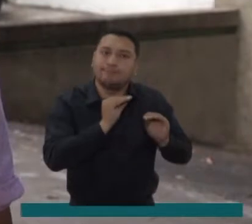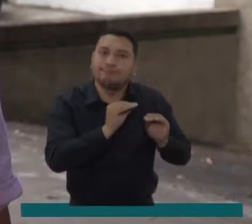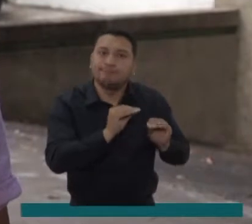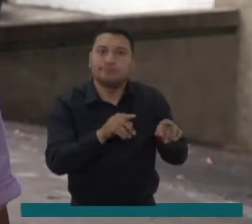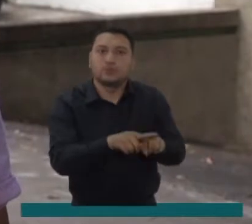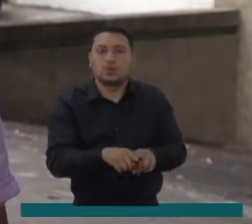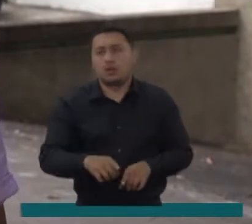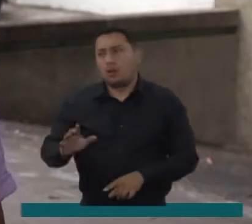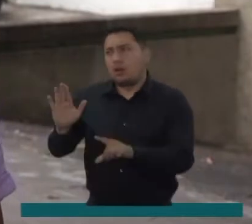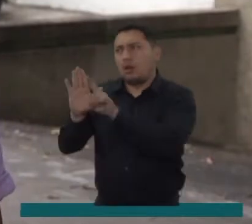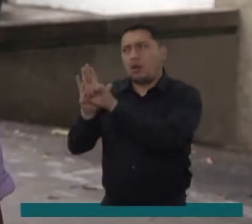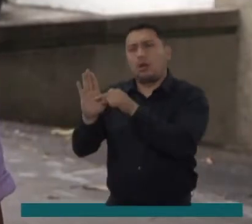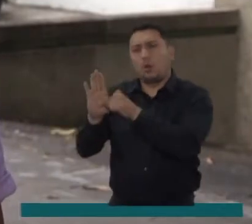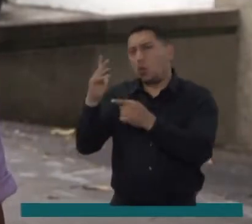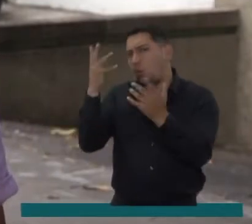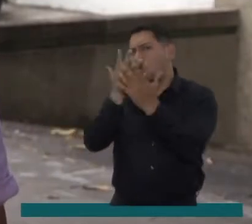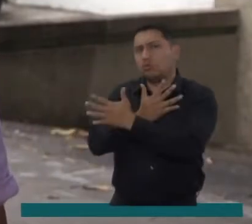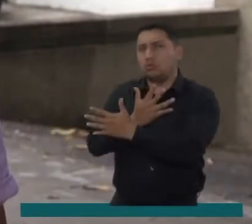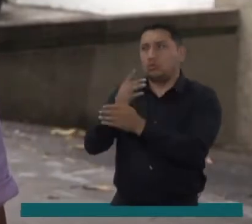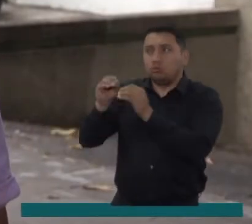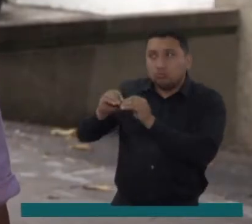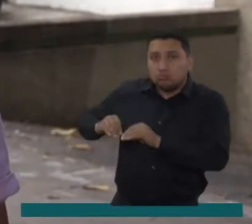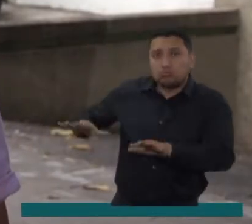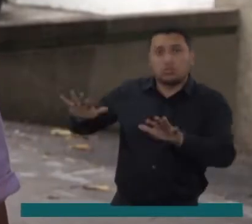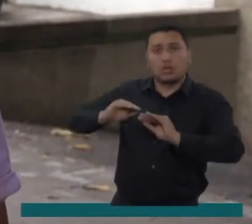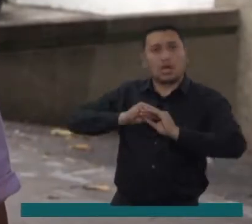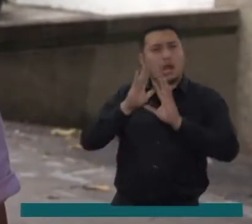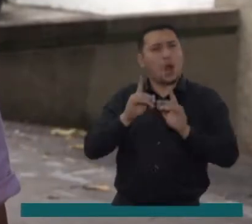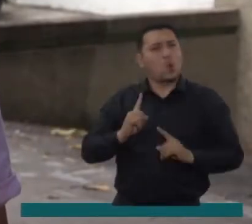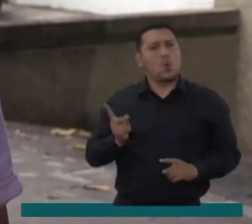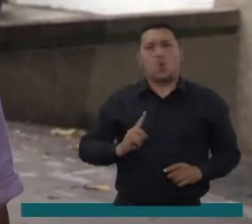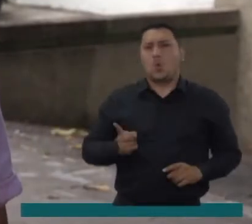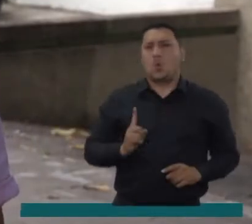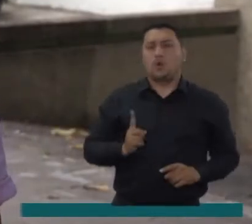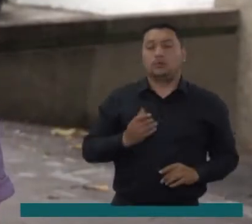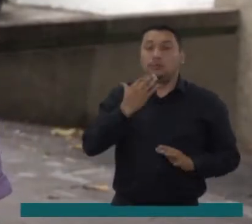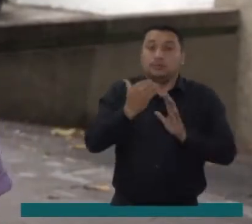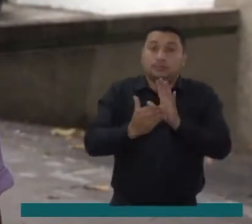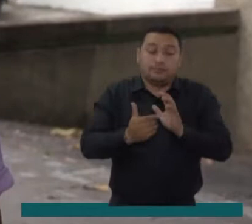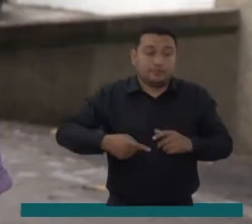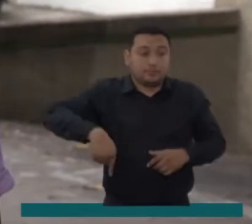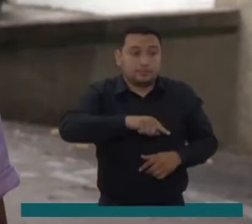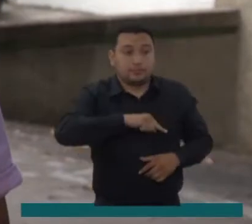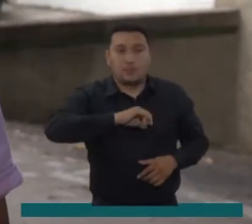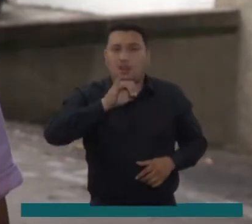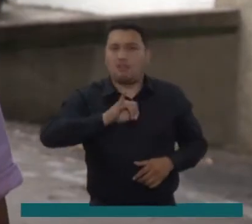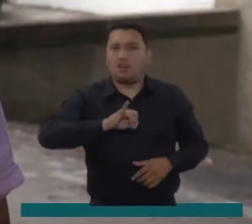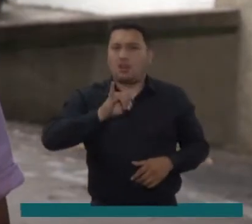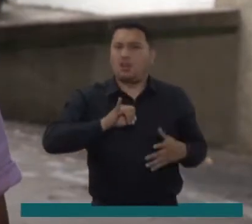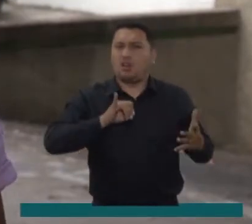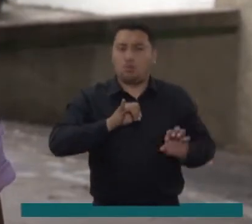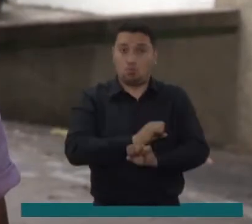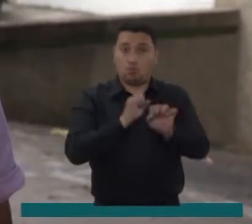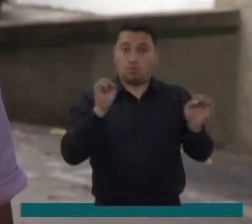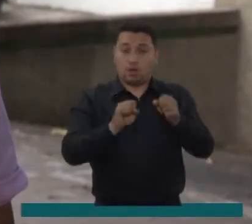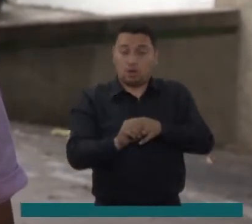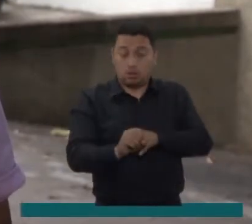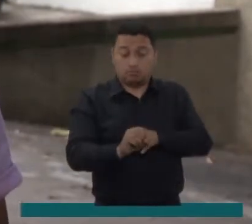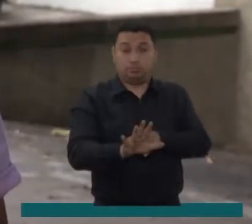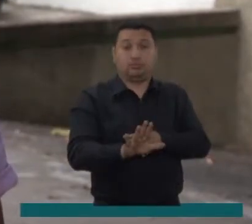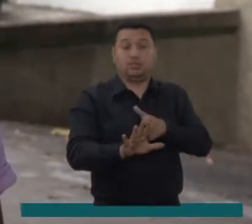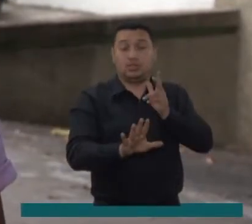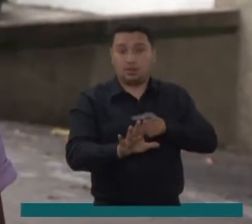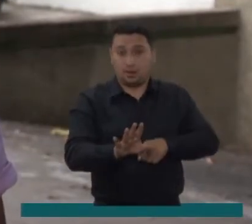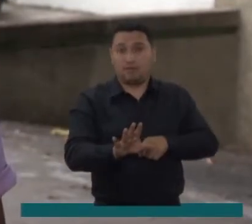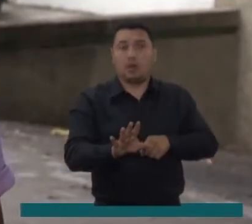muy confusa, ¿no? No le hicieron pues el tema de la socialización debido, porque digamos en ciudades como Ibagué no sabemos si en el día también debemos de llevar